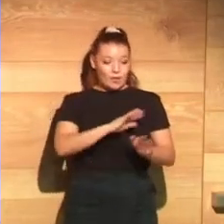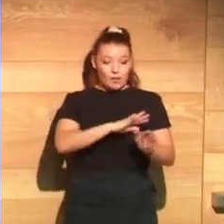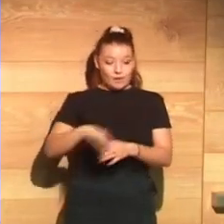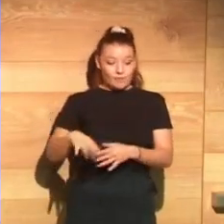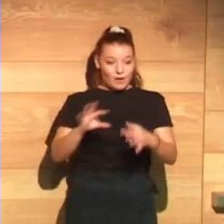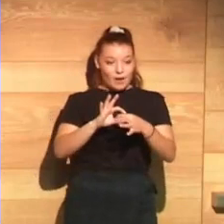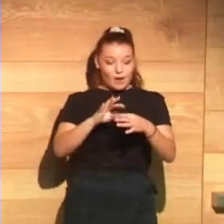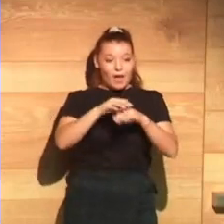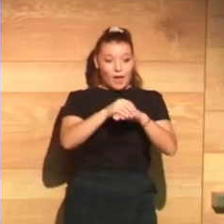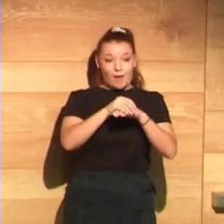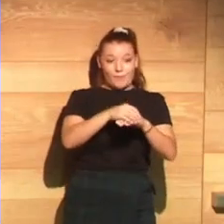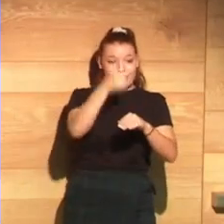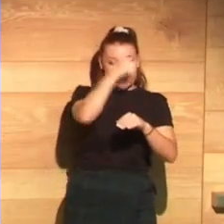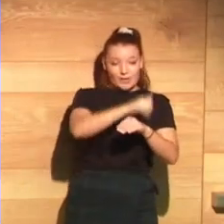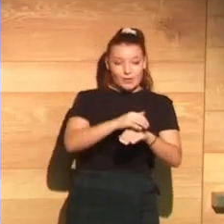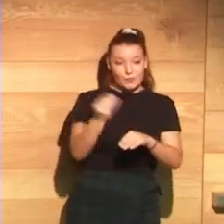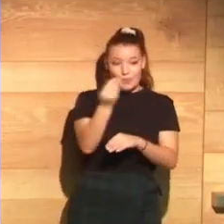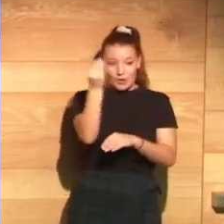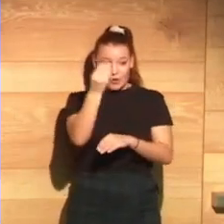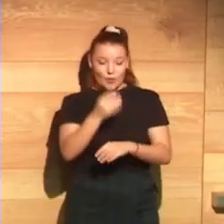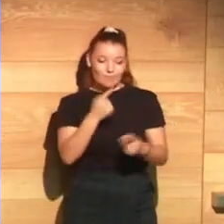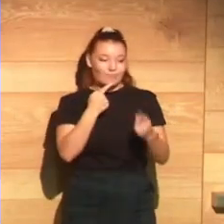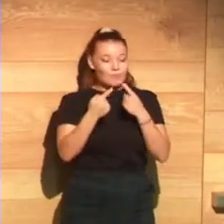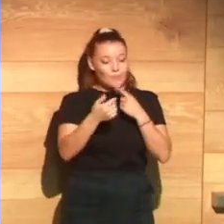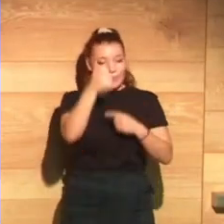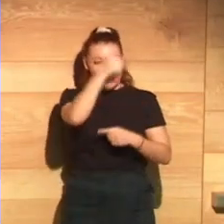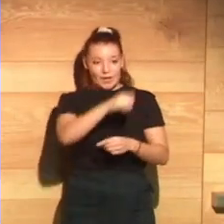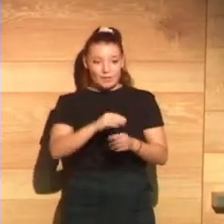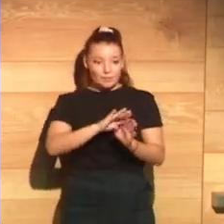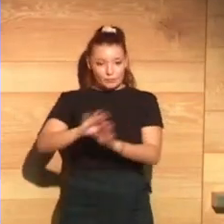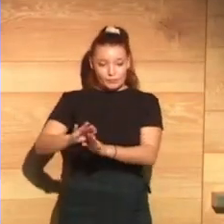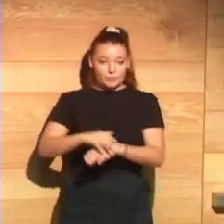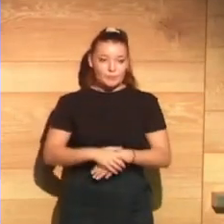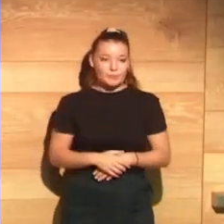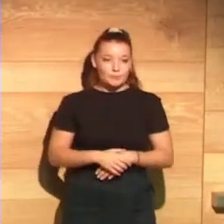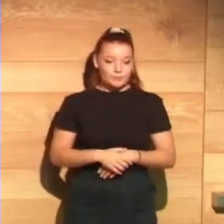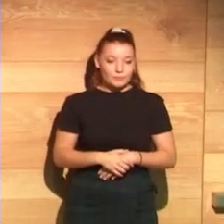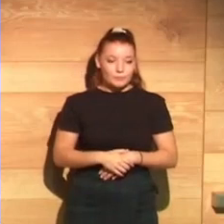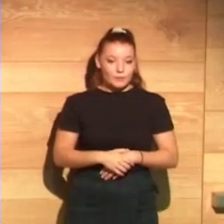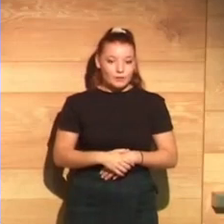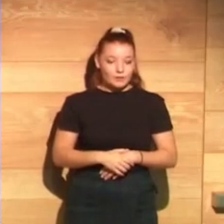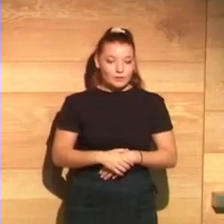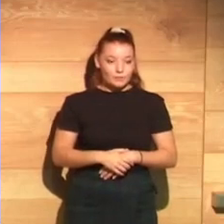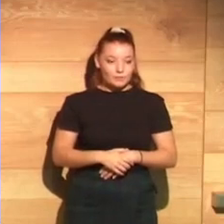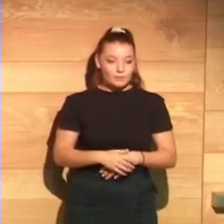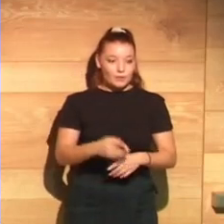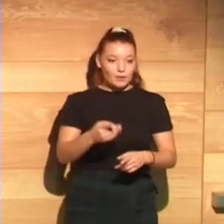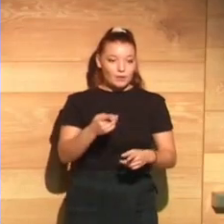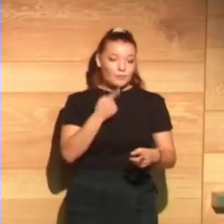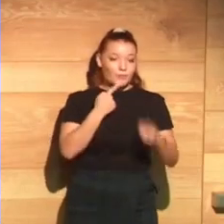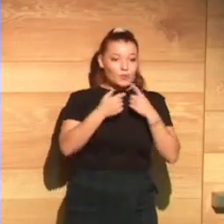siguieron siendo amigos. Funcionó mejor la amistad que la relación de pareja. Con su primer marido también, era un primer marido al que